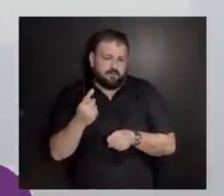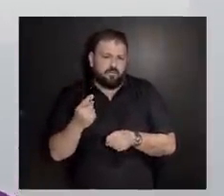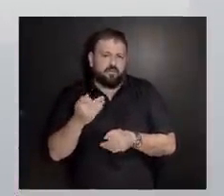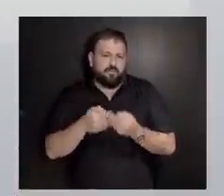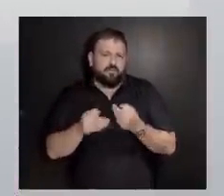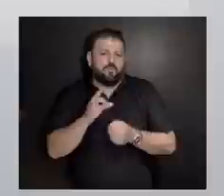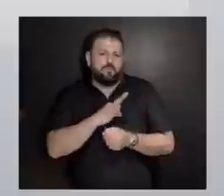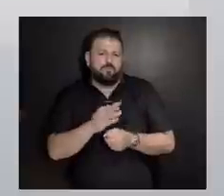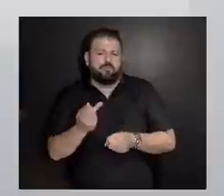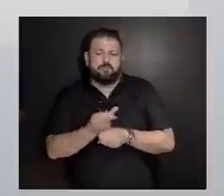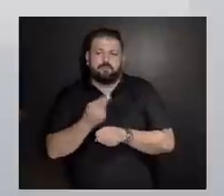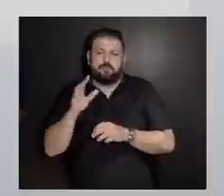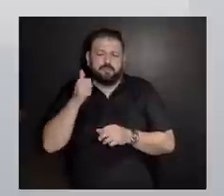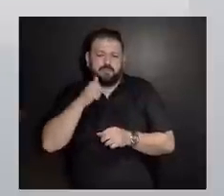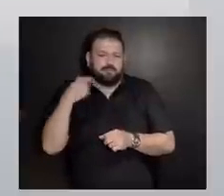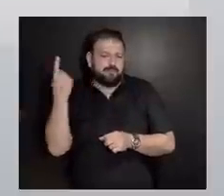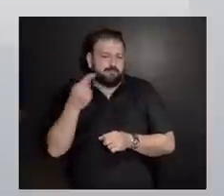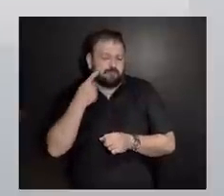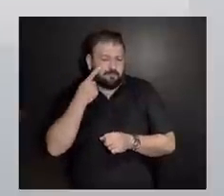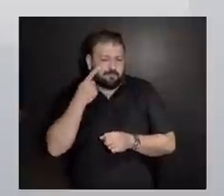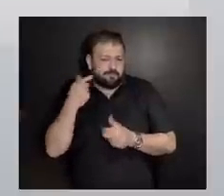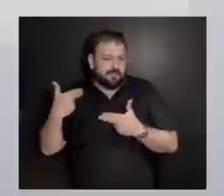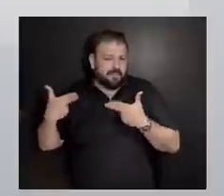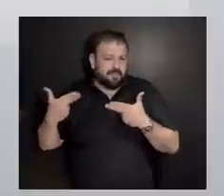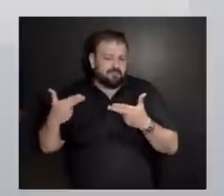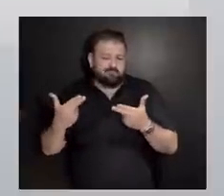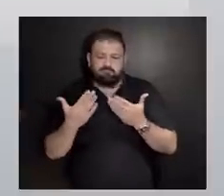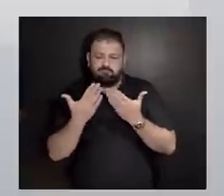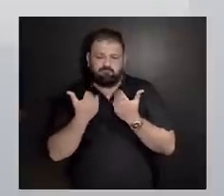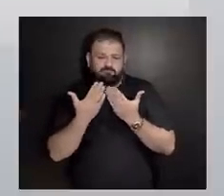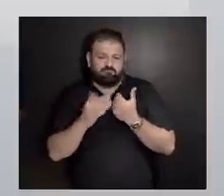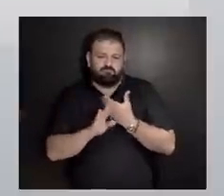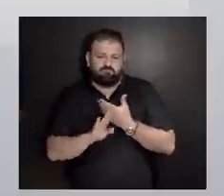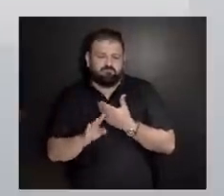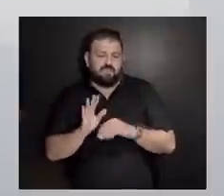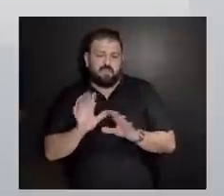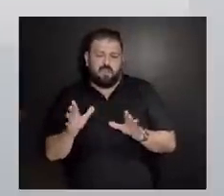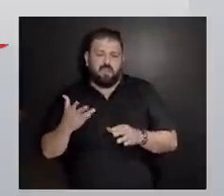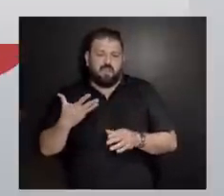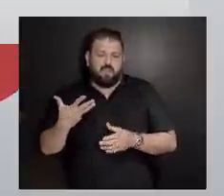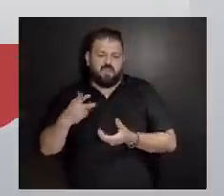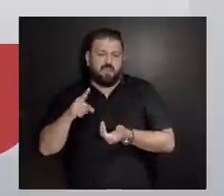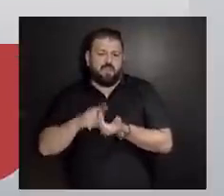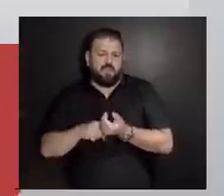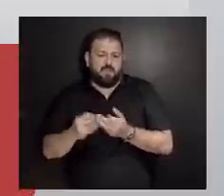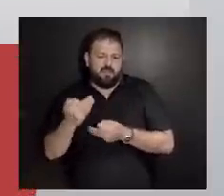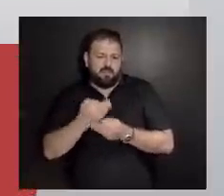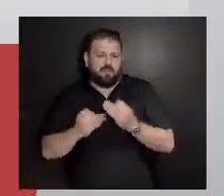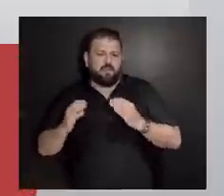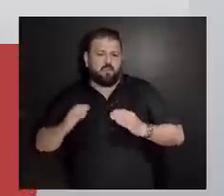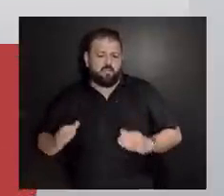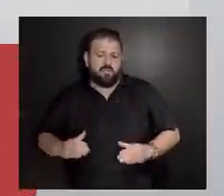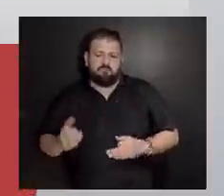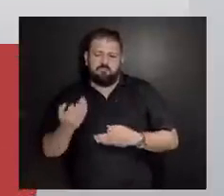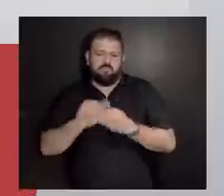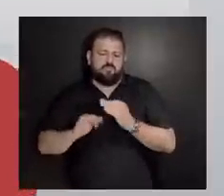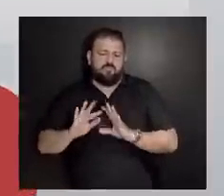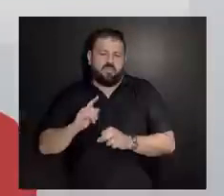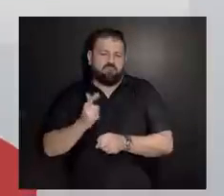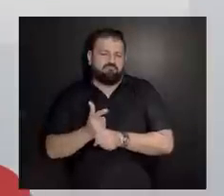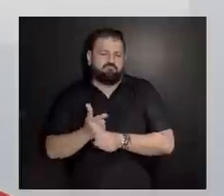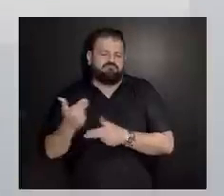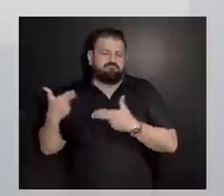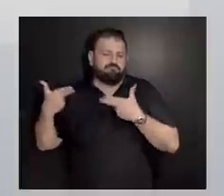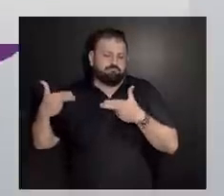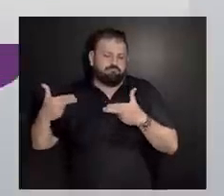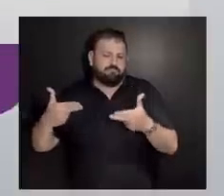algo más genético, no se puede prevenir, ¿no? Porque ya es algo que pues aparece a edad temprana, es